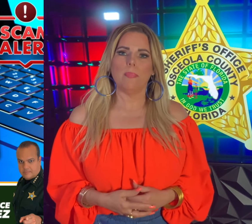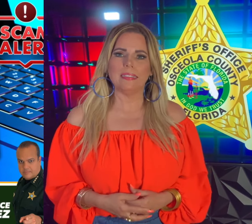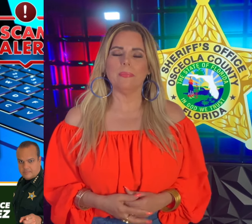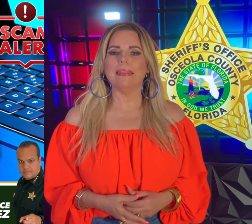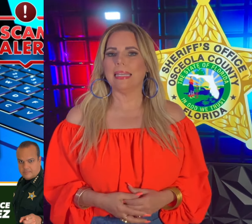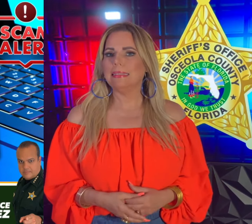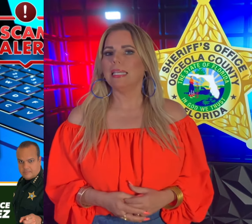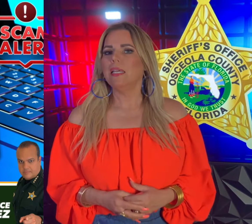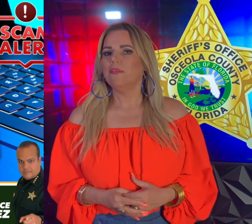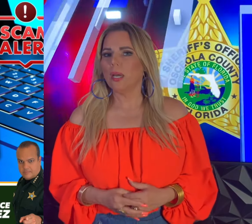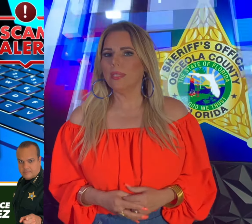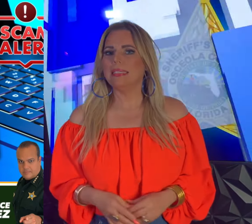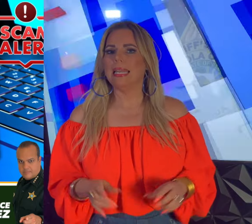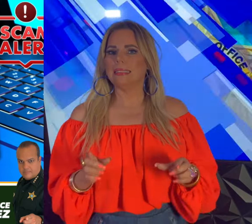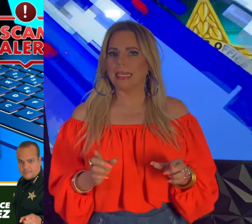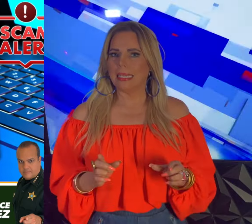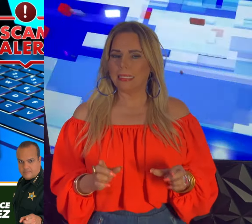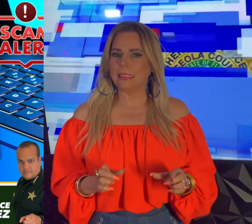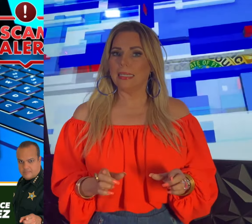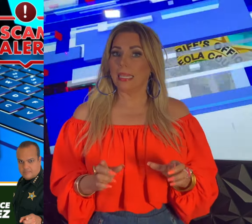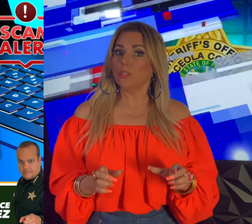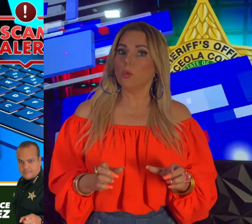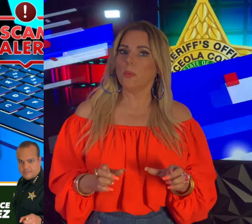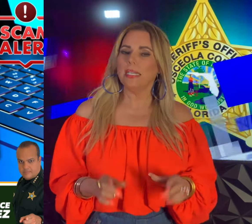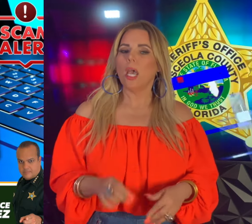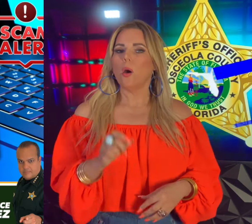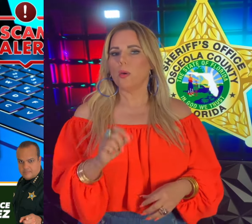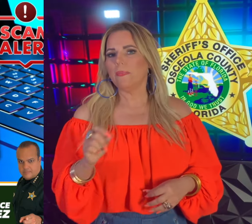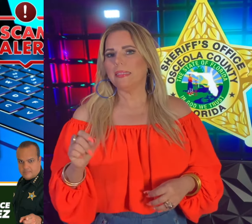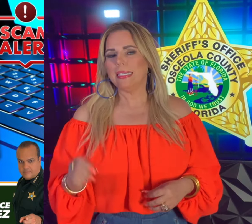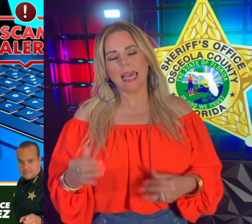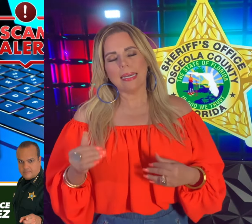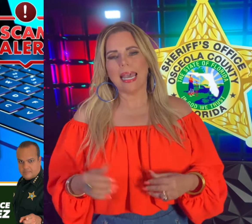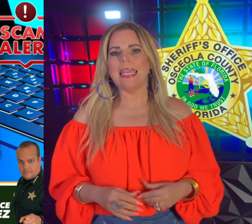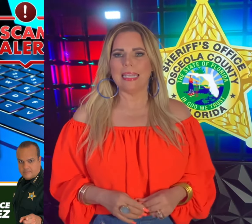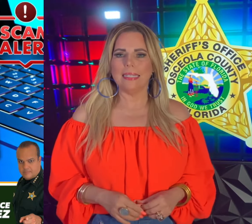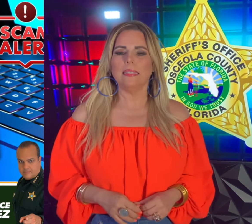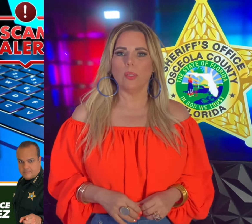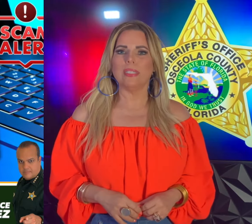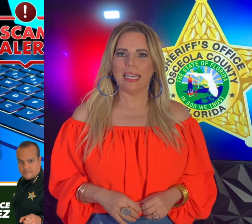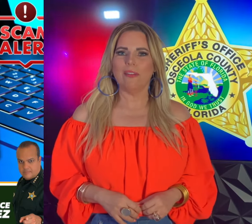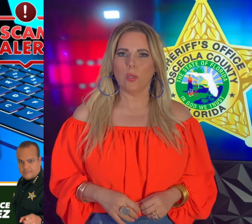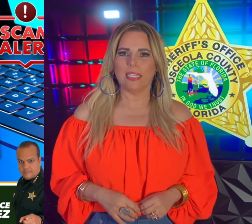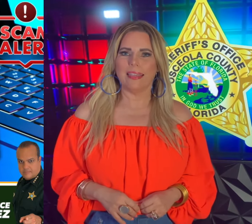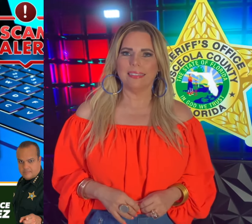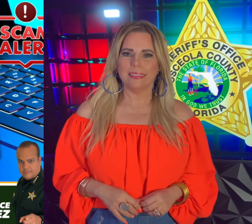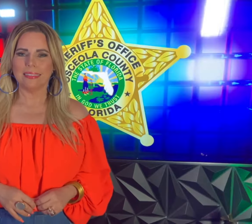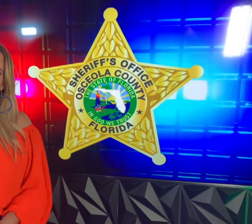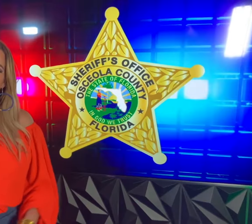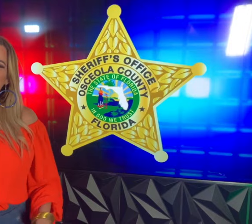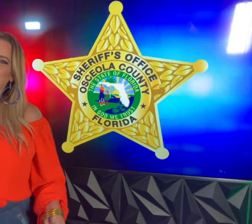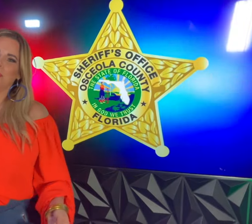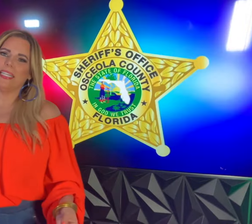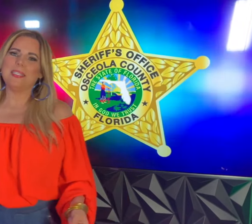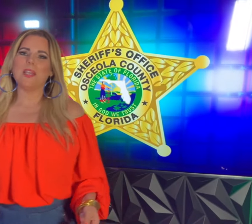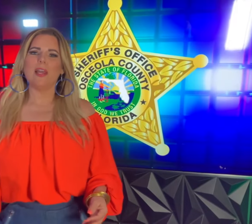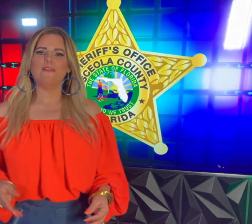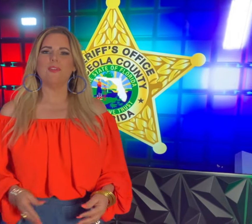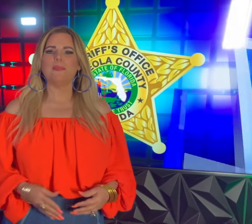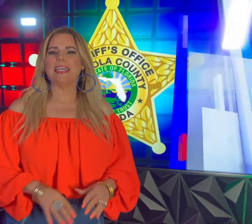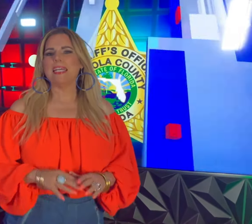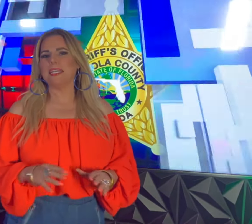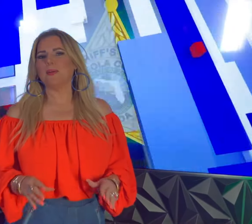sido víctima de este fraude de la tarjetita de los cupones o EBT acá en el estado de la Florida. Y bueno, señores, de